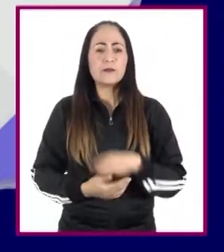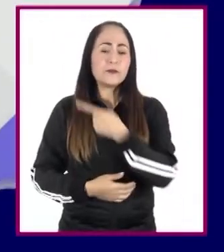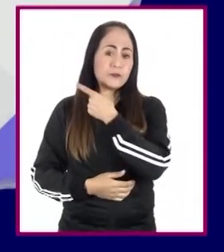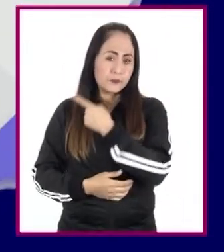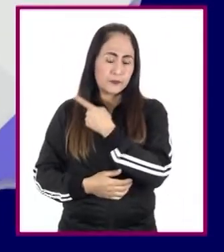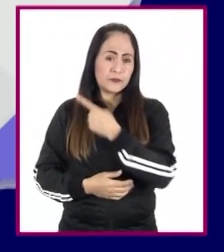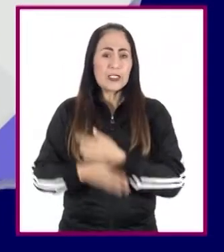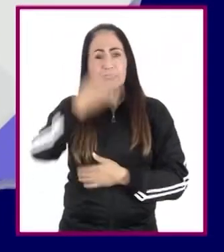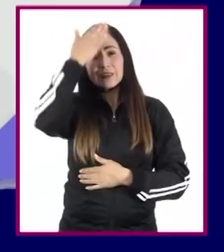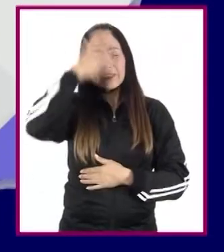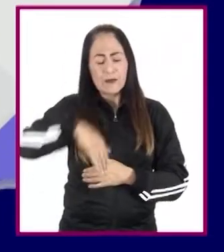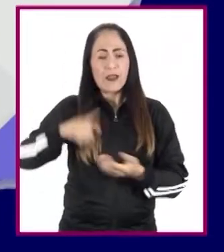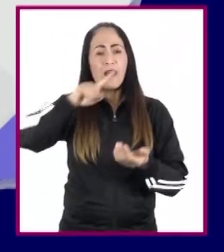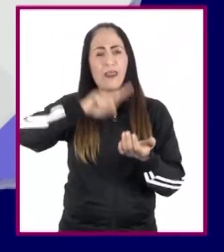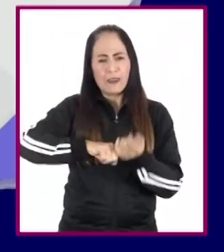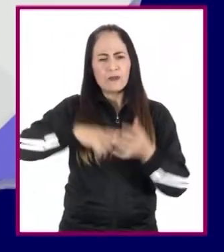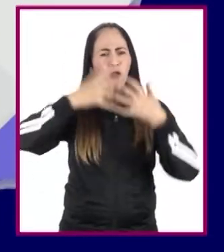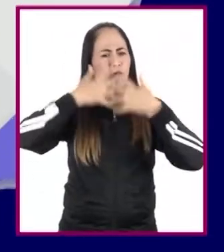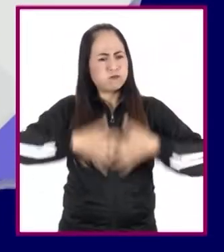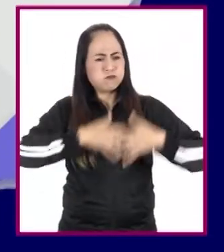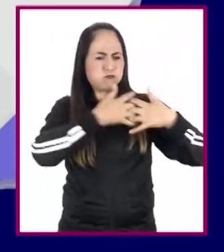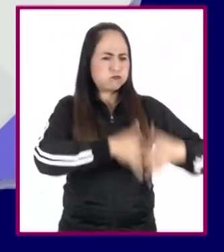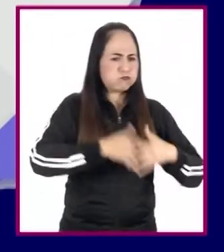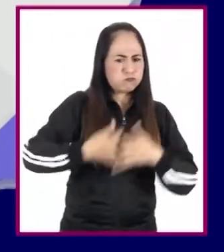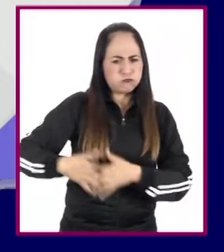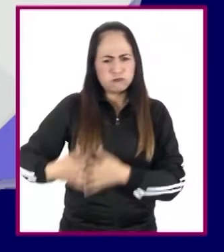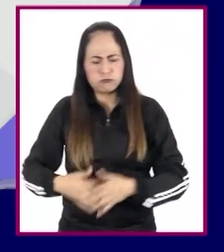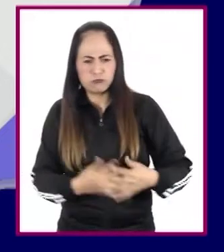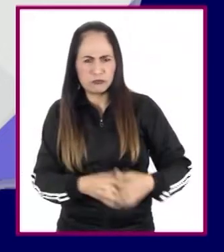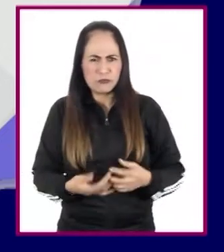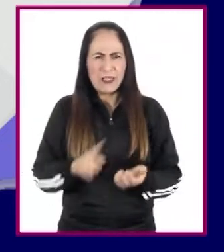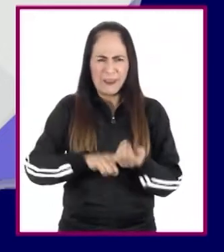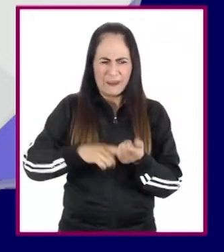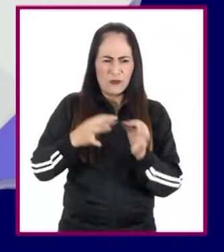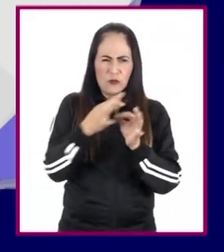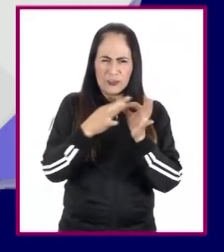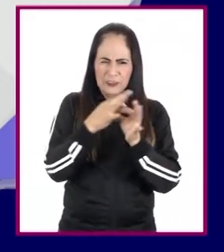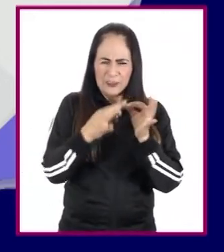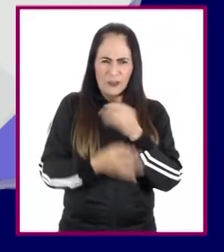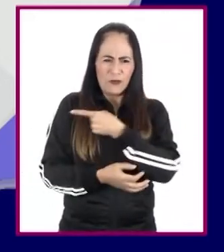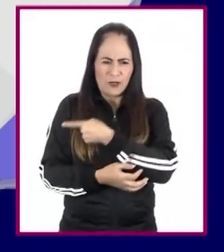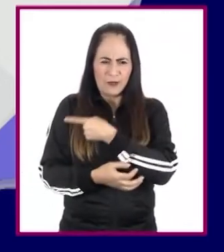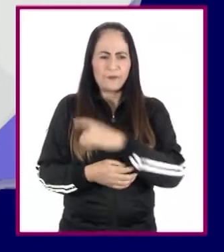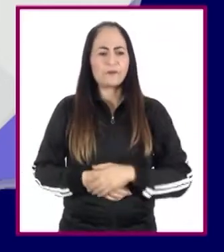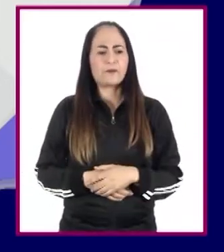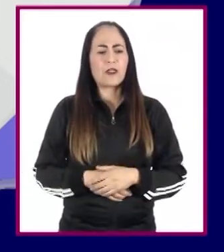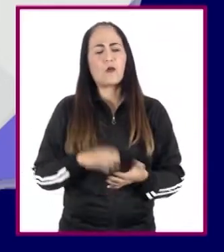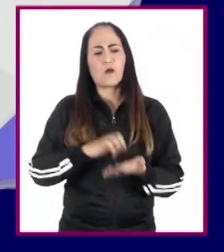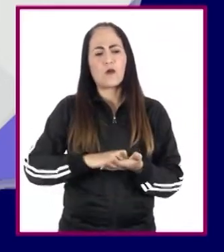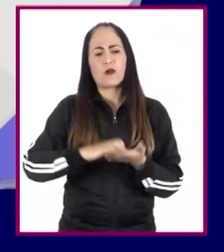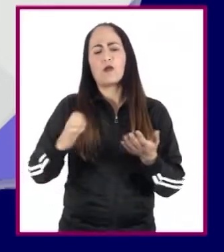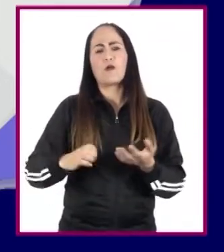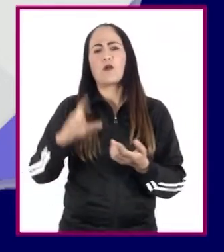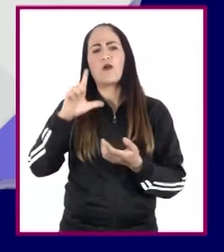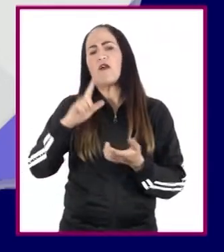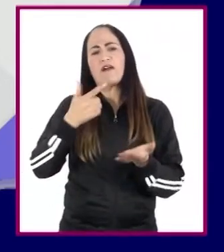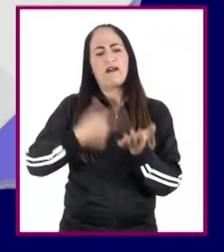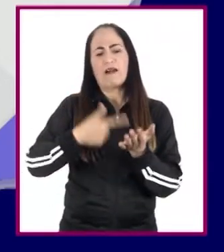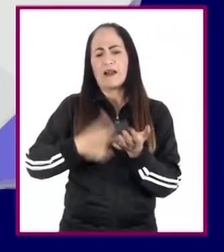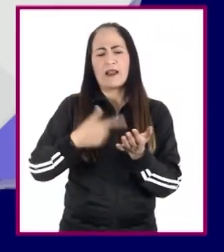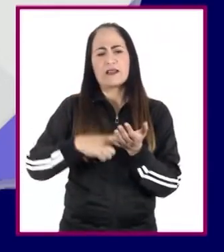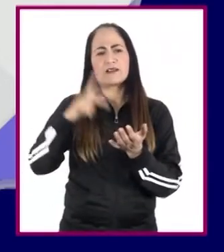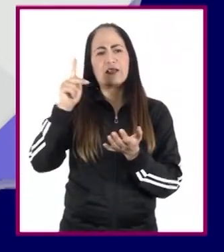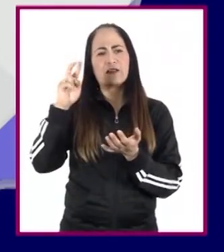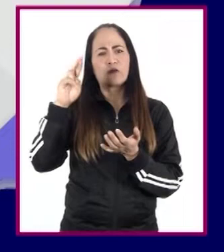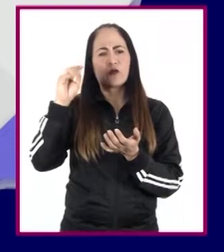puede definirse como la serie de reacciones químicas dentro de las células del cuerpo, de nutrimentos como carbohidratos, lípidos y